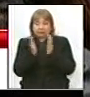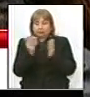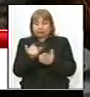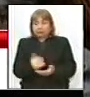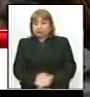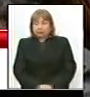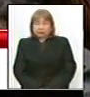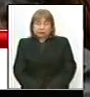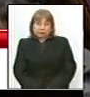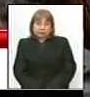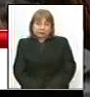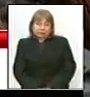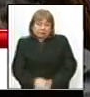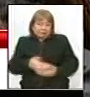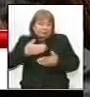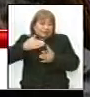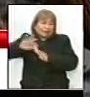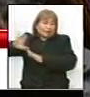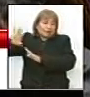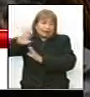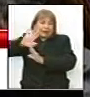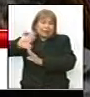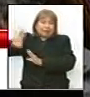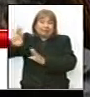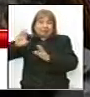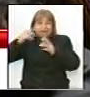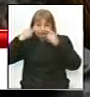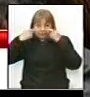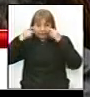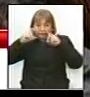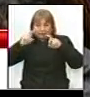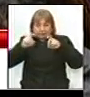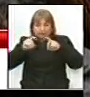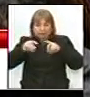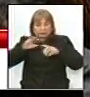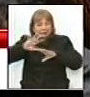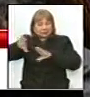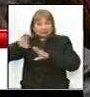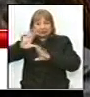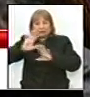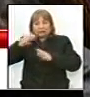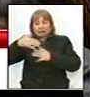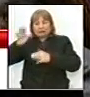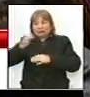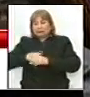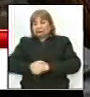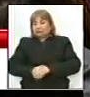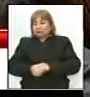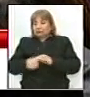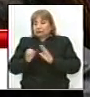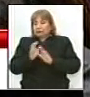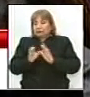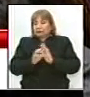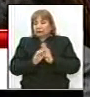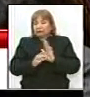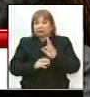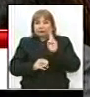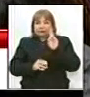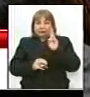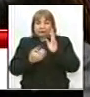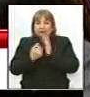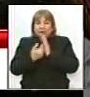el de hoy porque no son materia de otras investigaciones sería adelantar opinión pero el tema de la infracción constitucional yo he dicho dos cosas